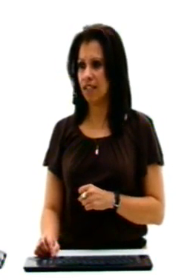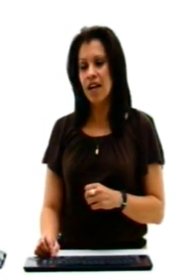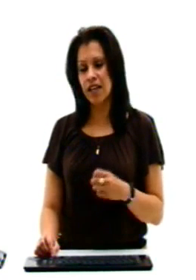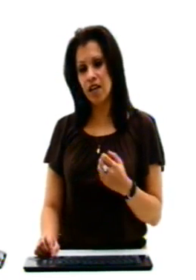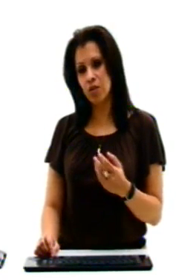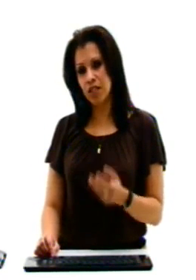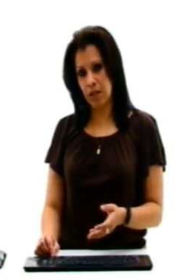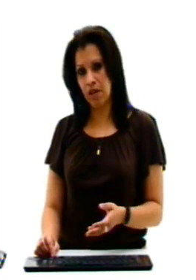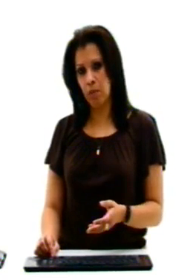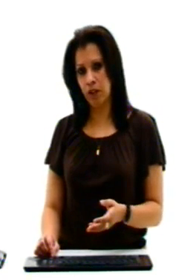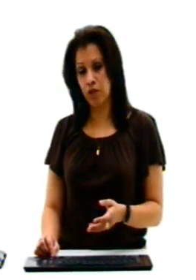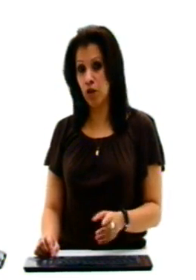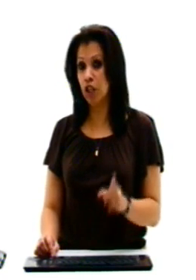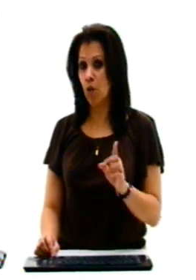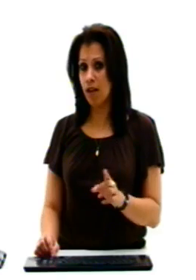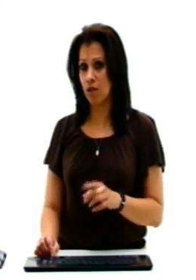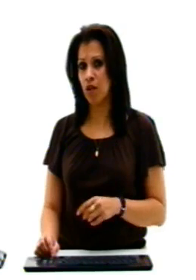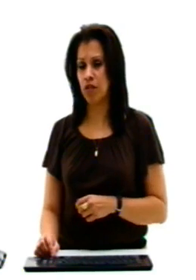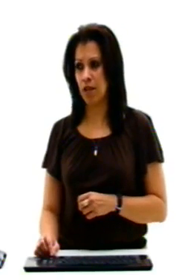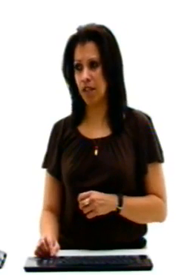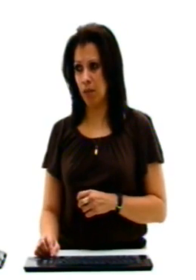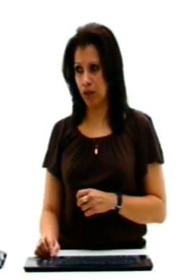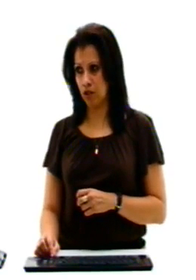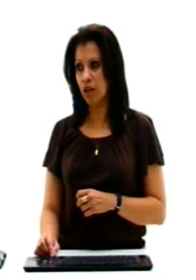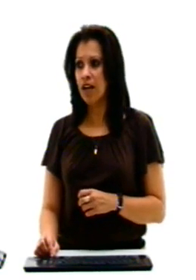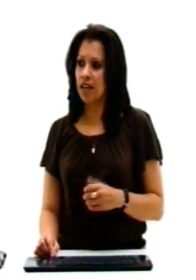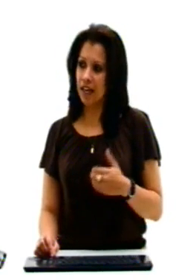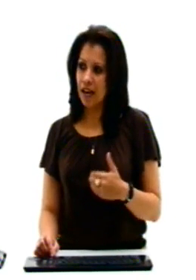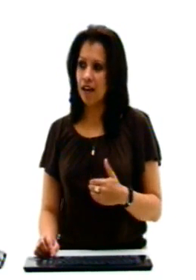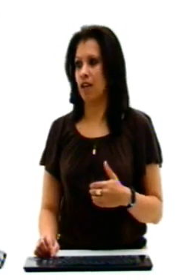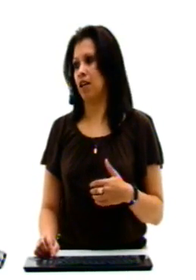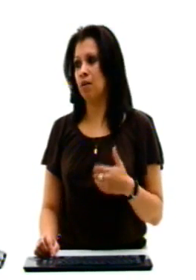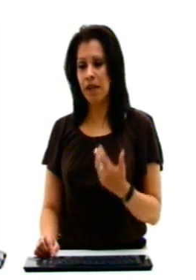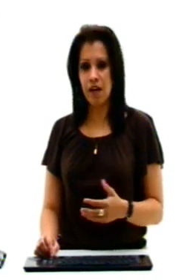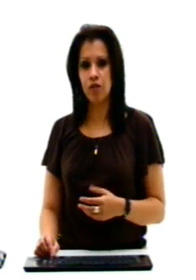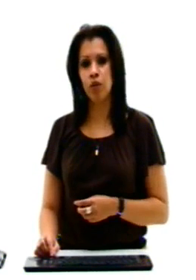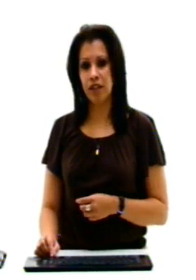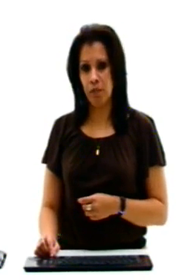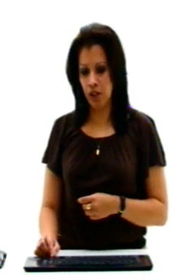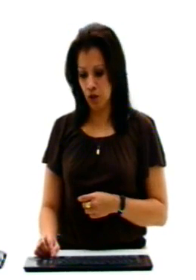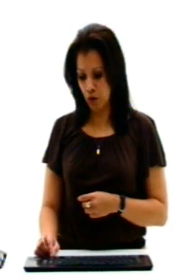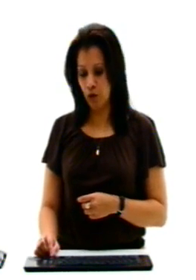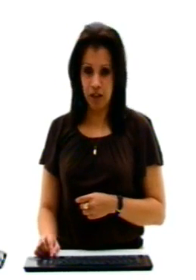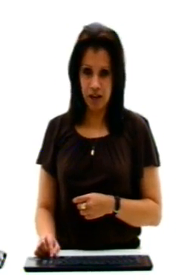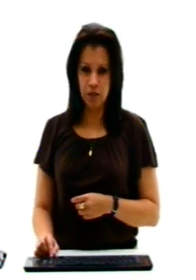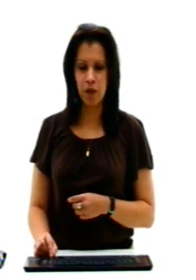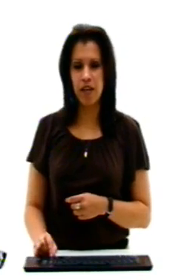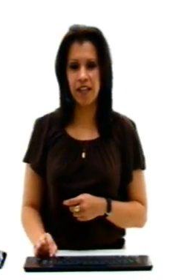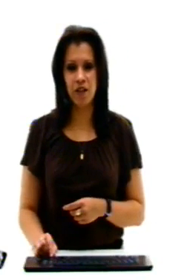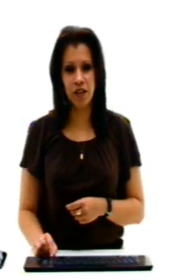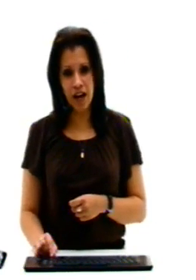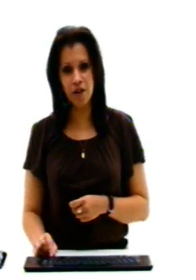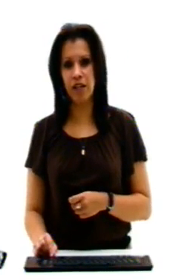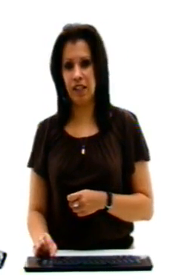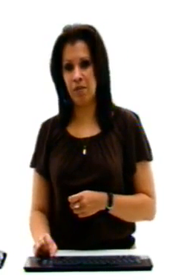económicas Qué es un sistema de explotación y cuáles son esos sistemas de explotación que imperaron durante el periodo colonial espero